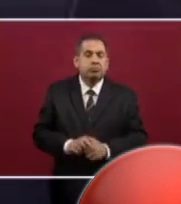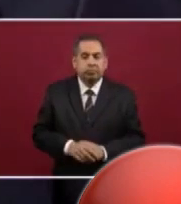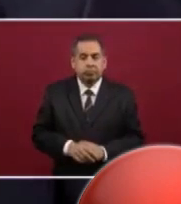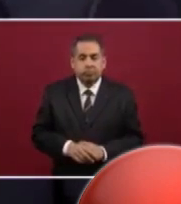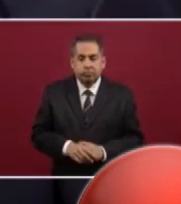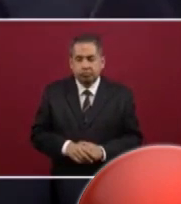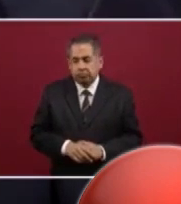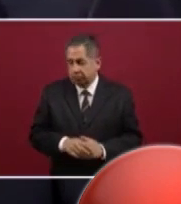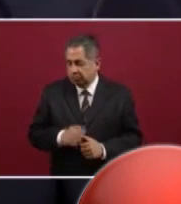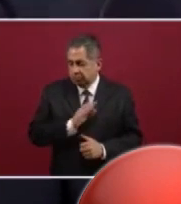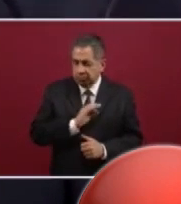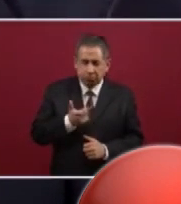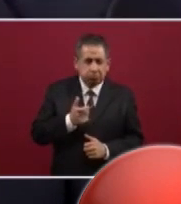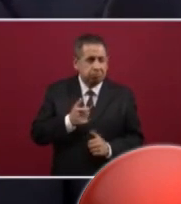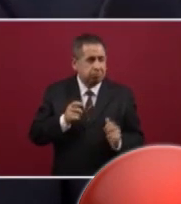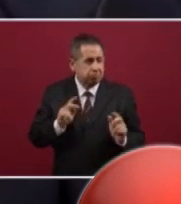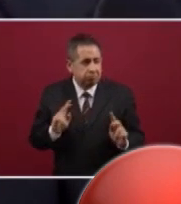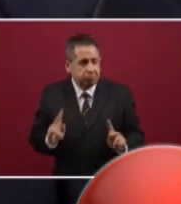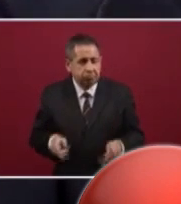mínimo